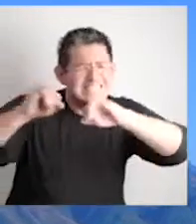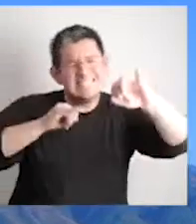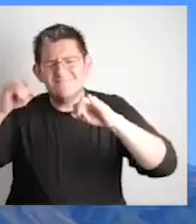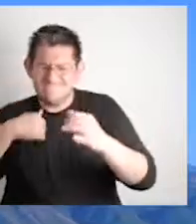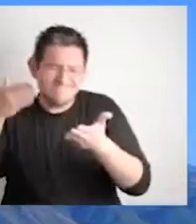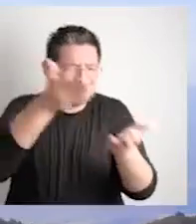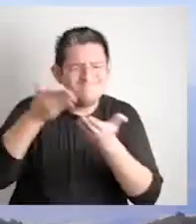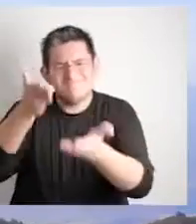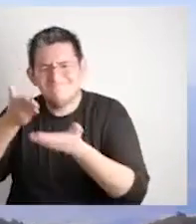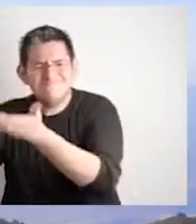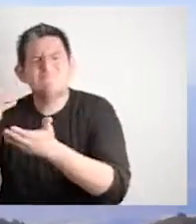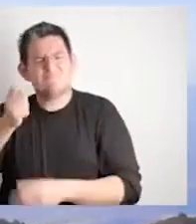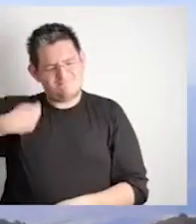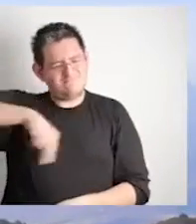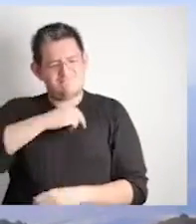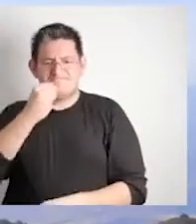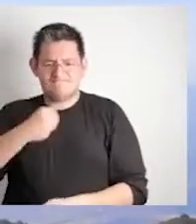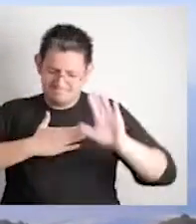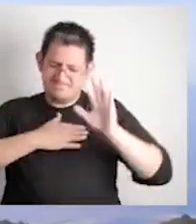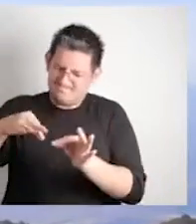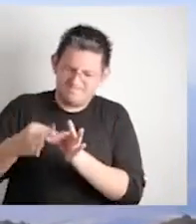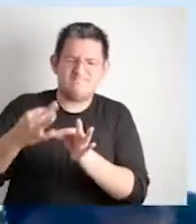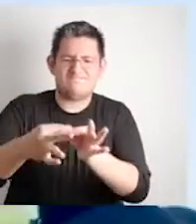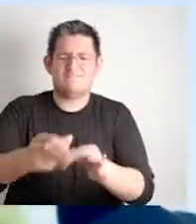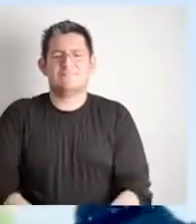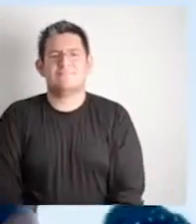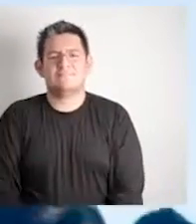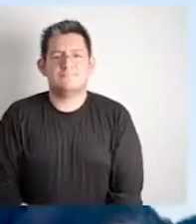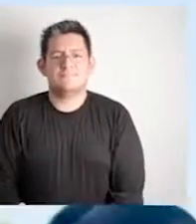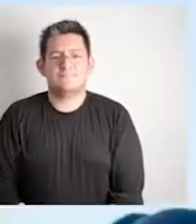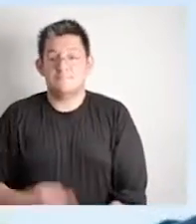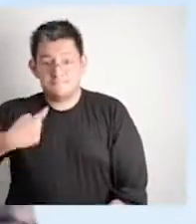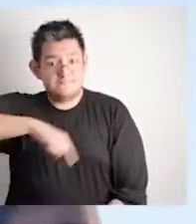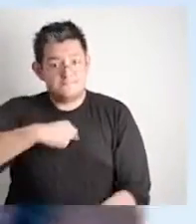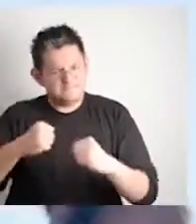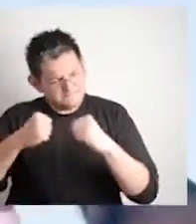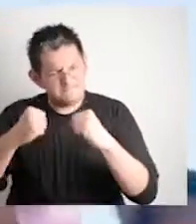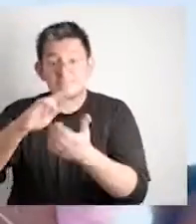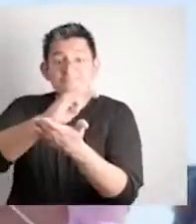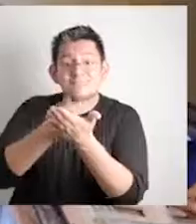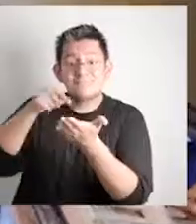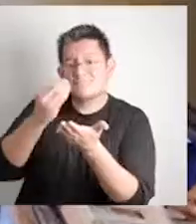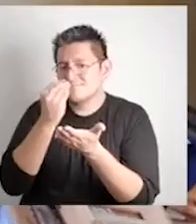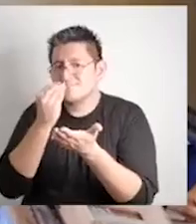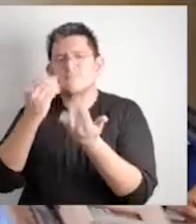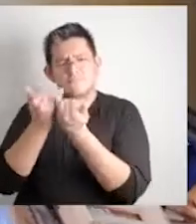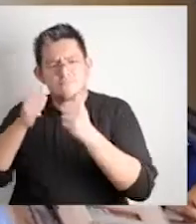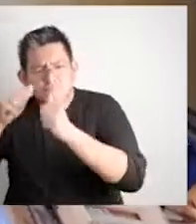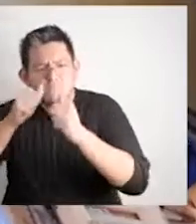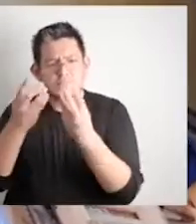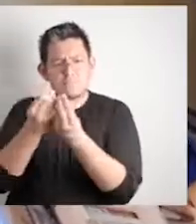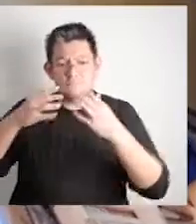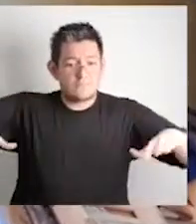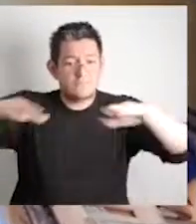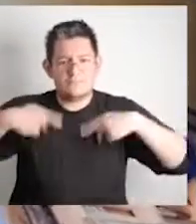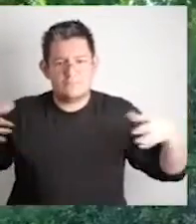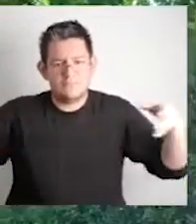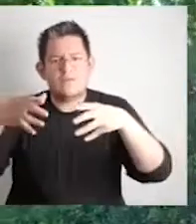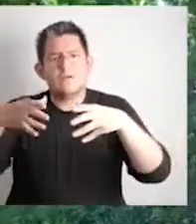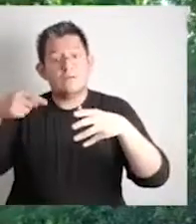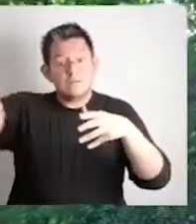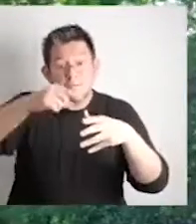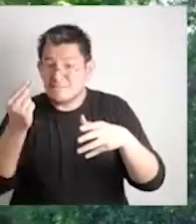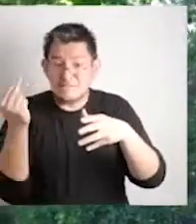Llegar hasta los lugares más alejados es nuestro compromiso. Garantizar que los programas de alimentación y